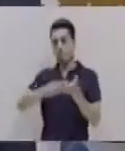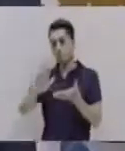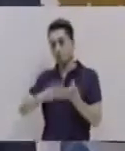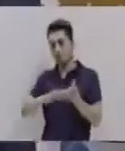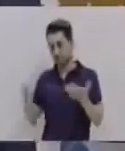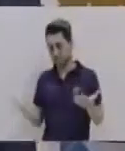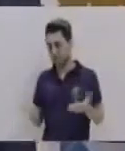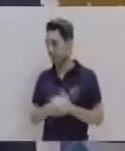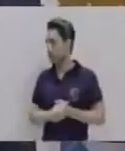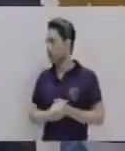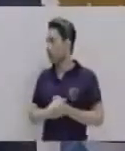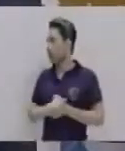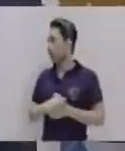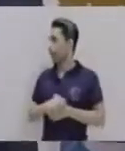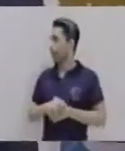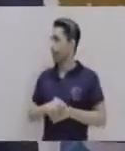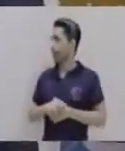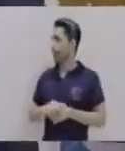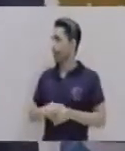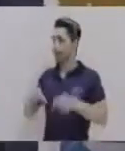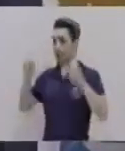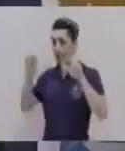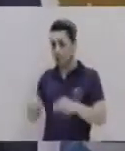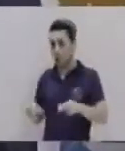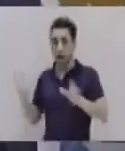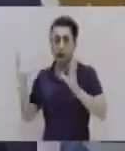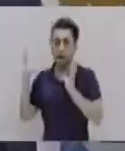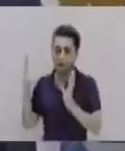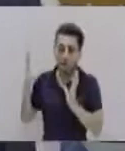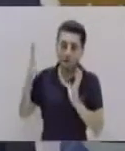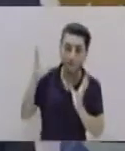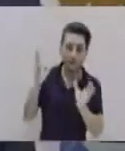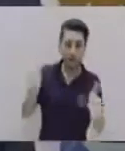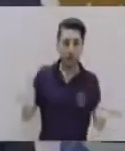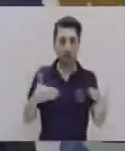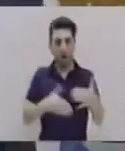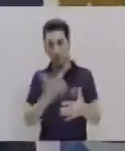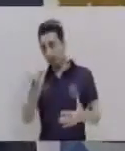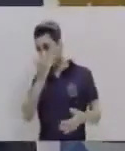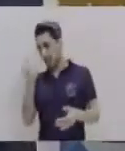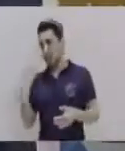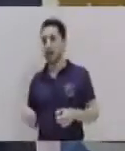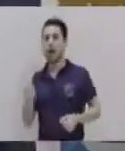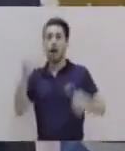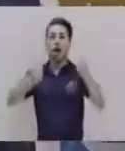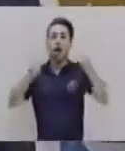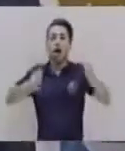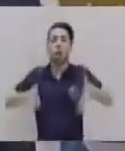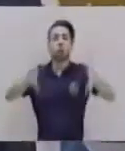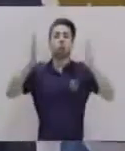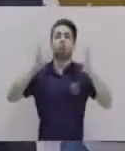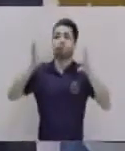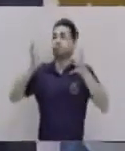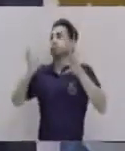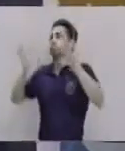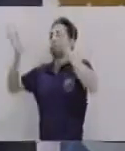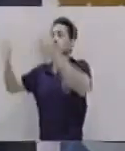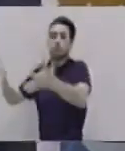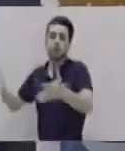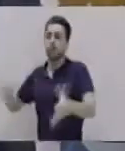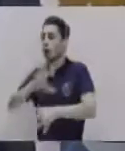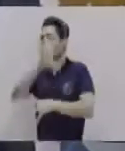las cajas y los transportes que mueven las cajas de manzana, se gastaron 50,000.